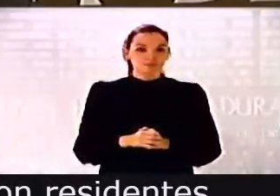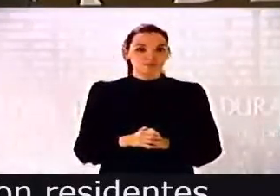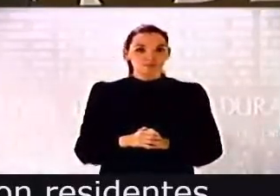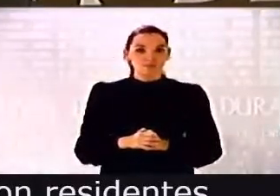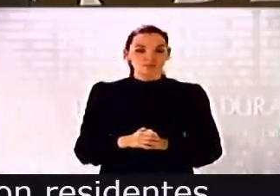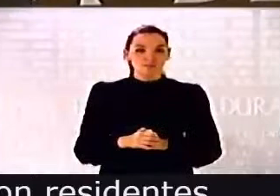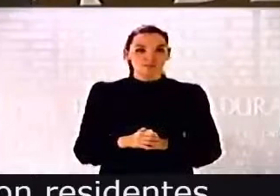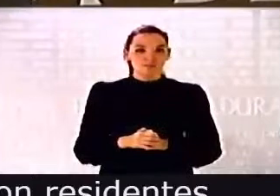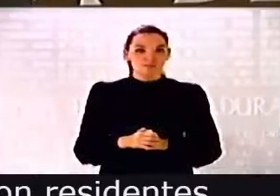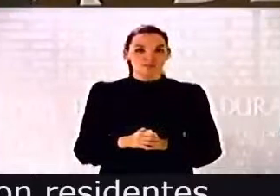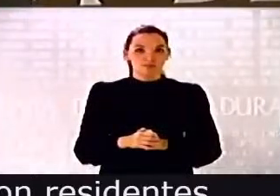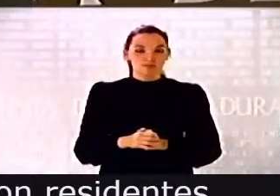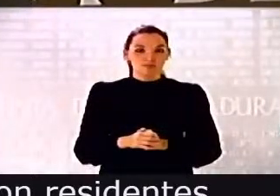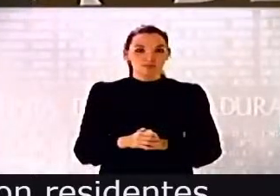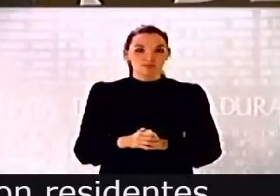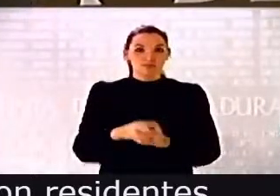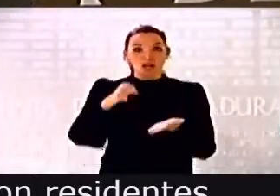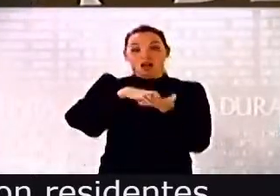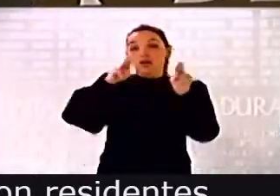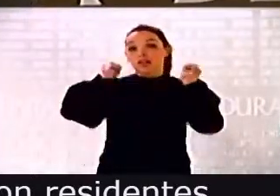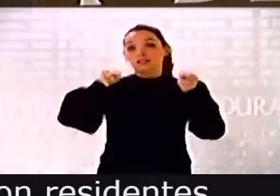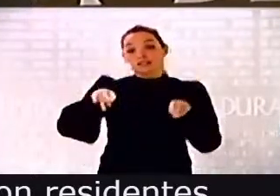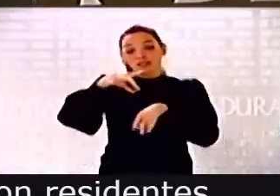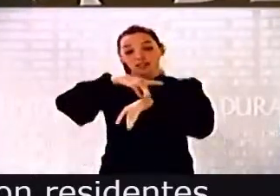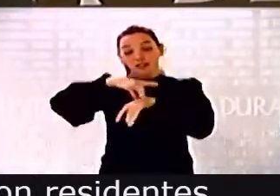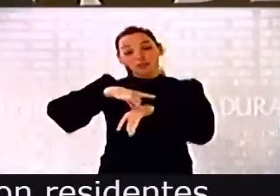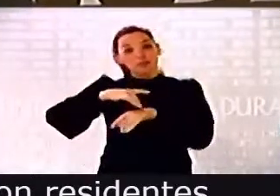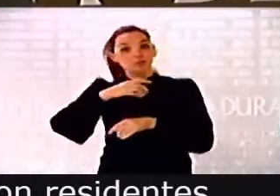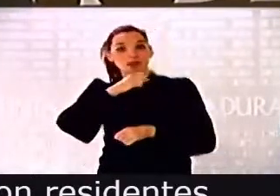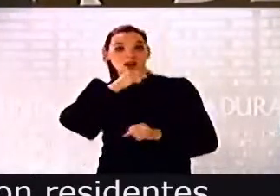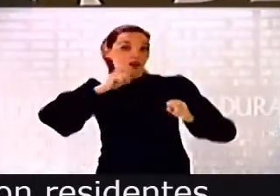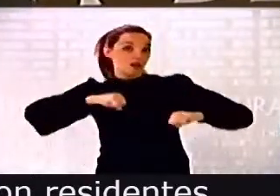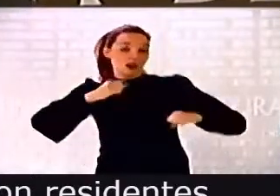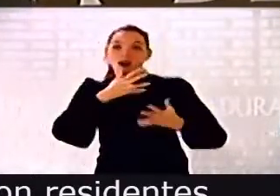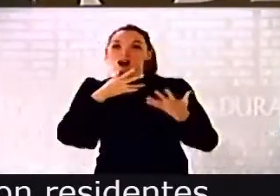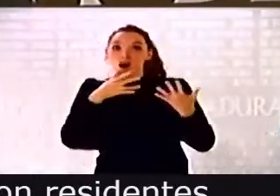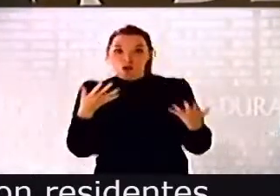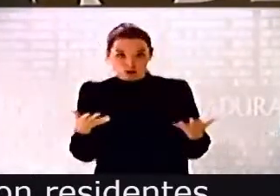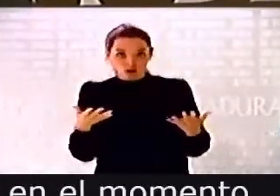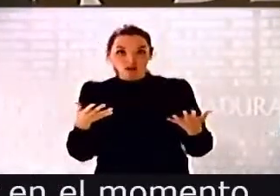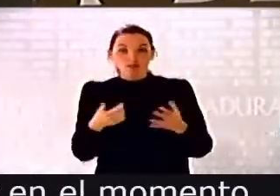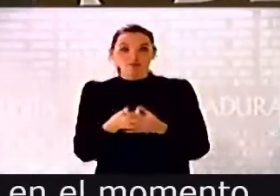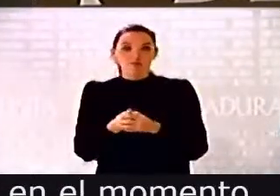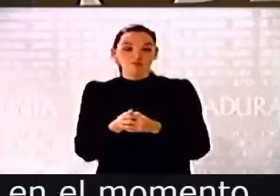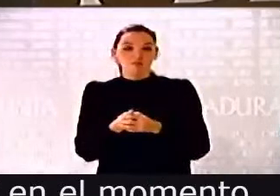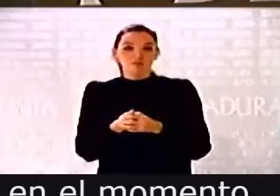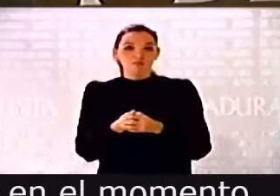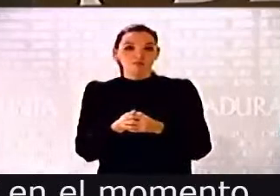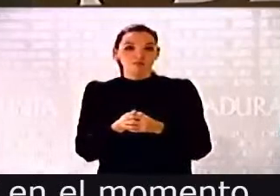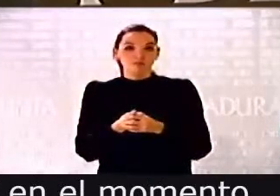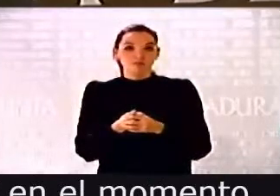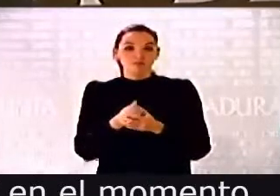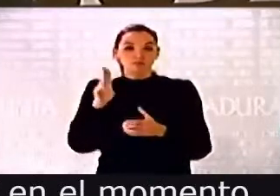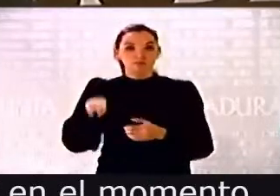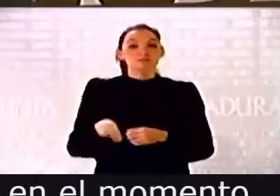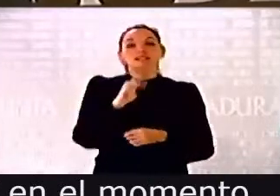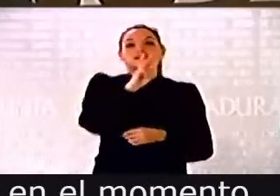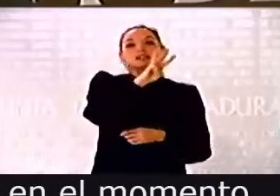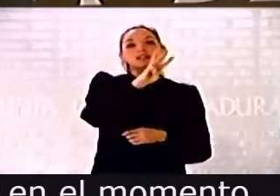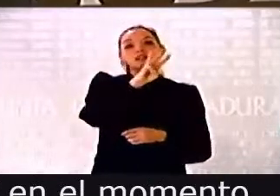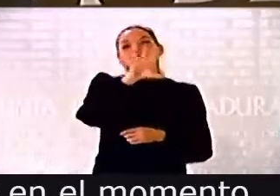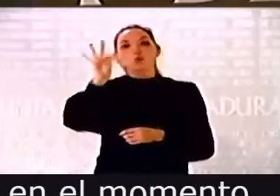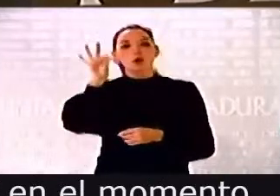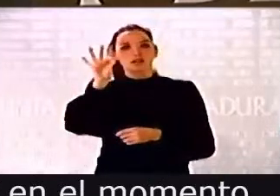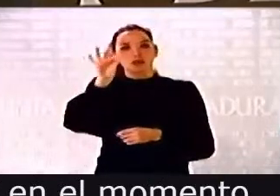donde el número de casos positivos en el momento actual son 350,